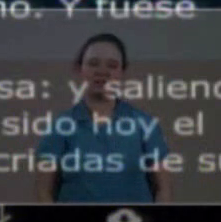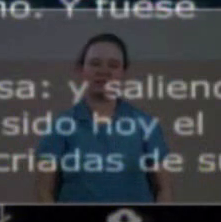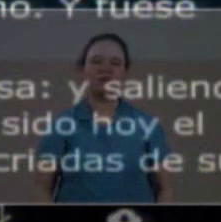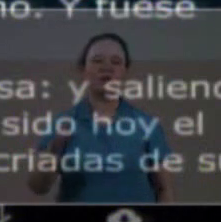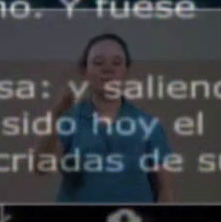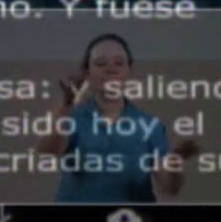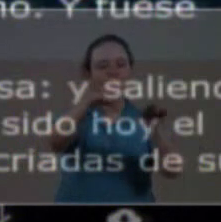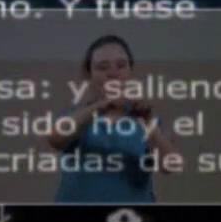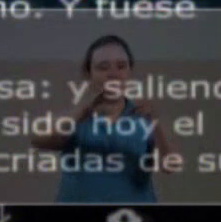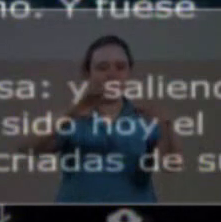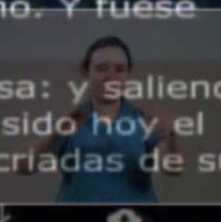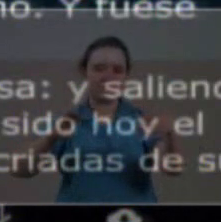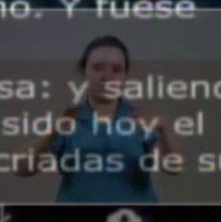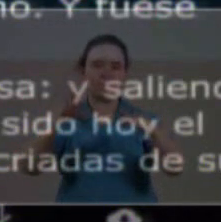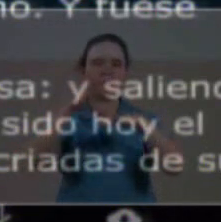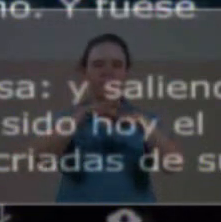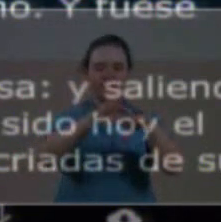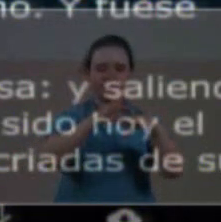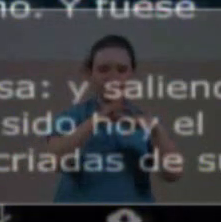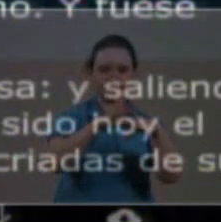un pedazo de carne